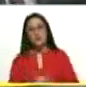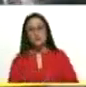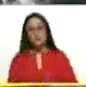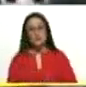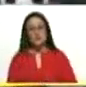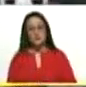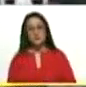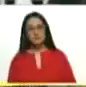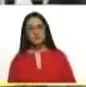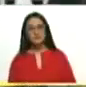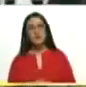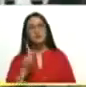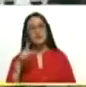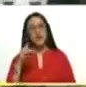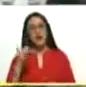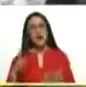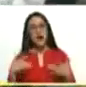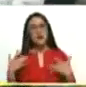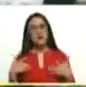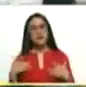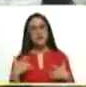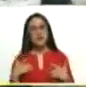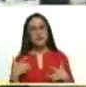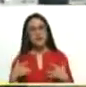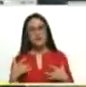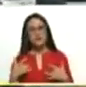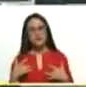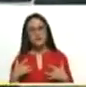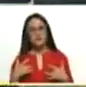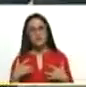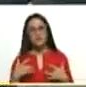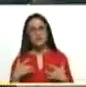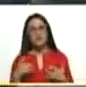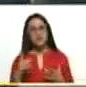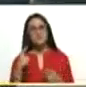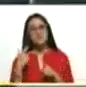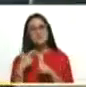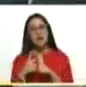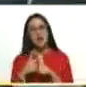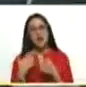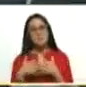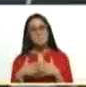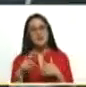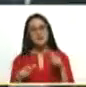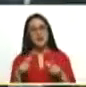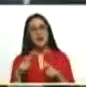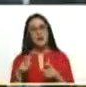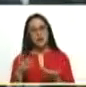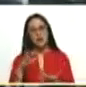también tiene sus actividades, Consejo de Relaciones Económicas Exteriores, y los empresarios turcos ya van a